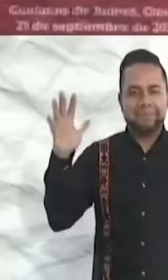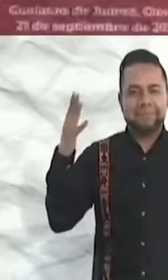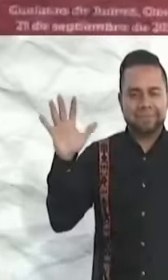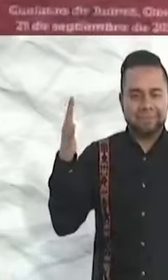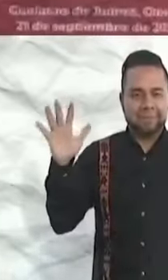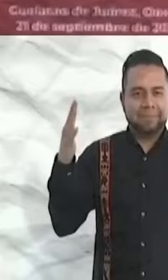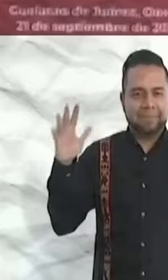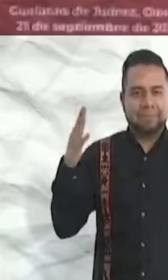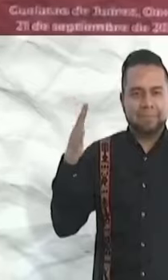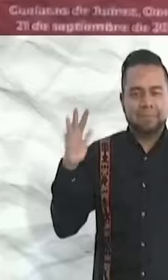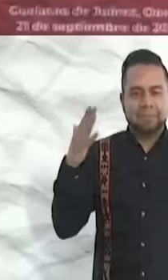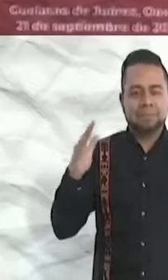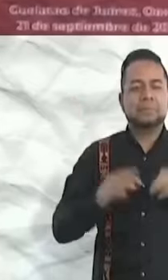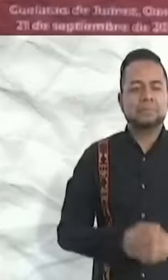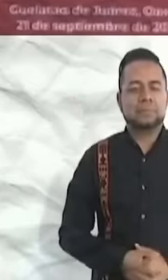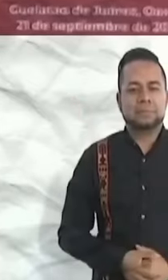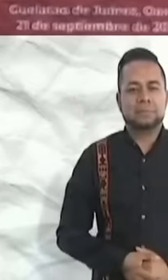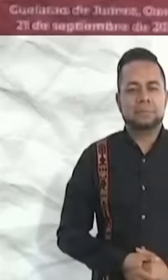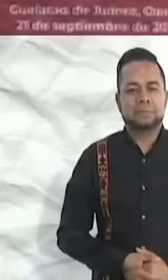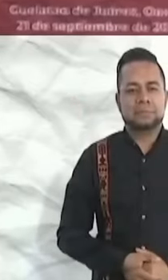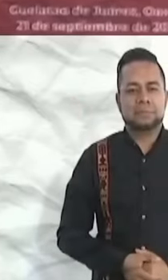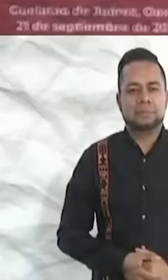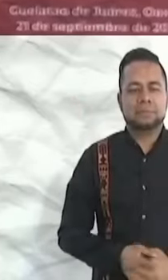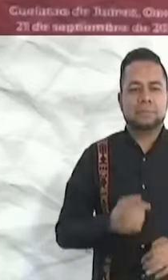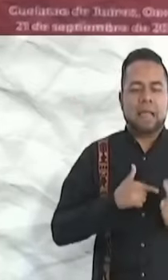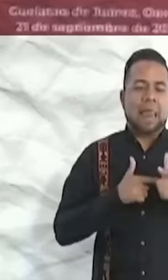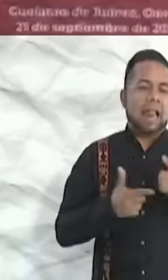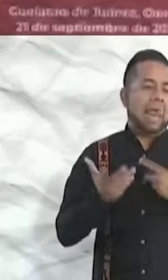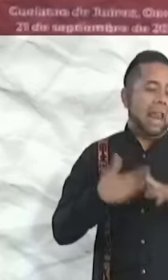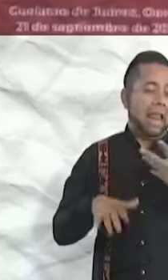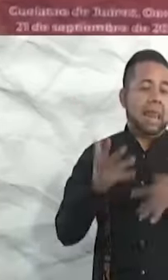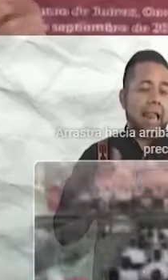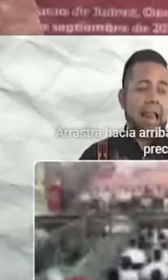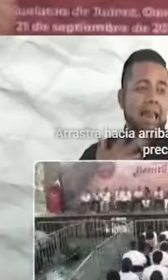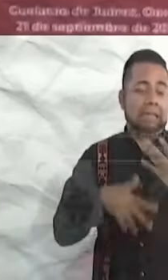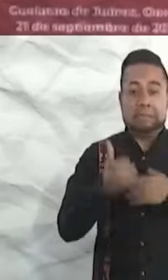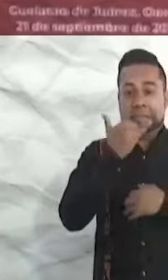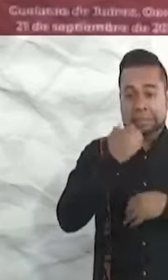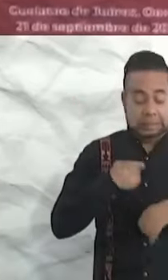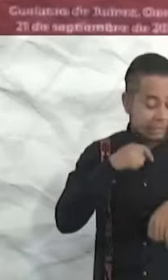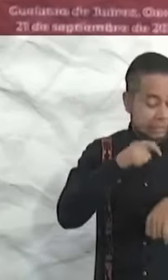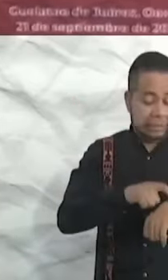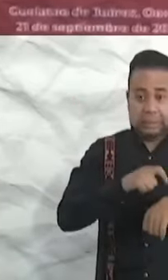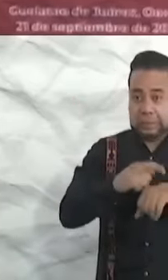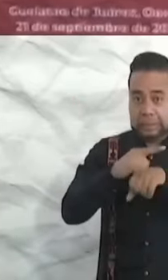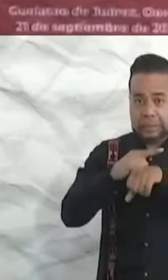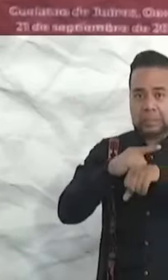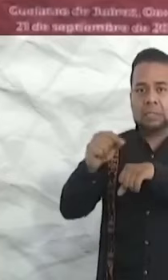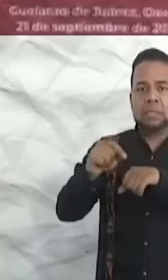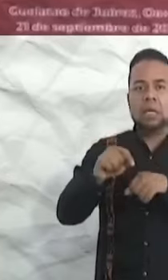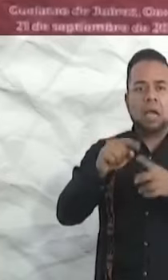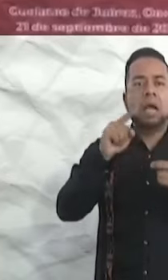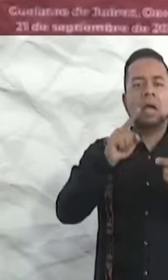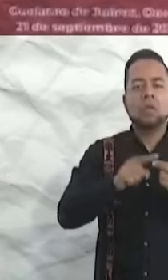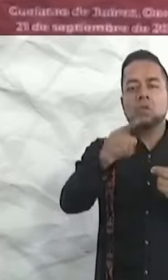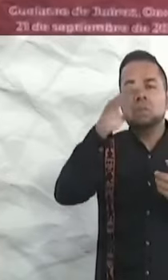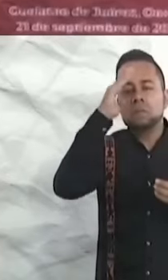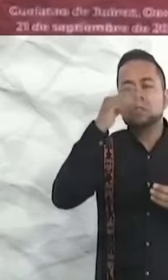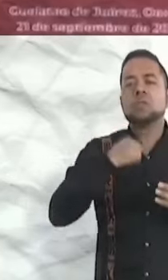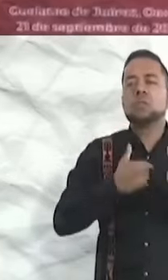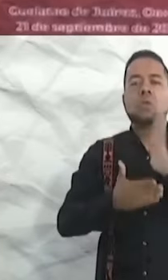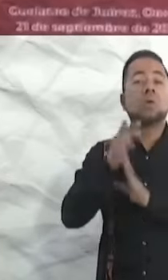Qué orgullo que AMLO te diga eso, ¿eh? No voy a seguir hablando porque... Qué orgullo. Nos tenemos que ir. ¿A dónde creen que